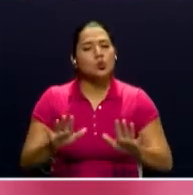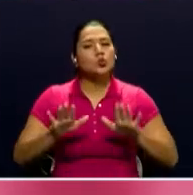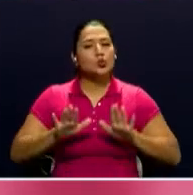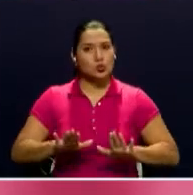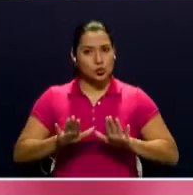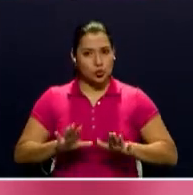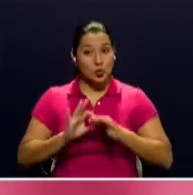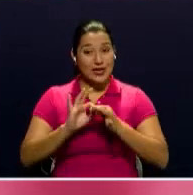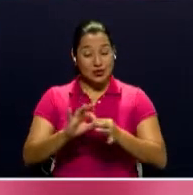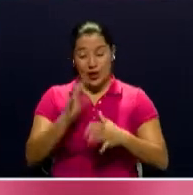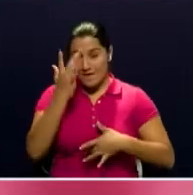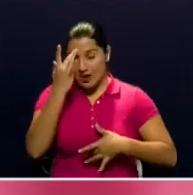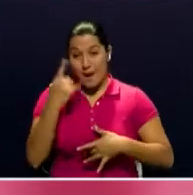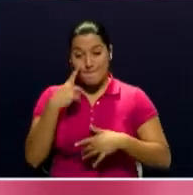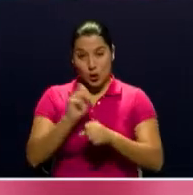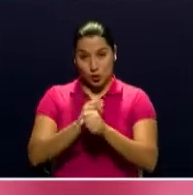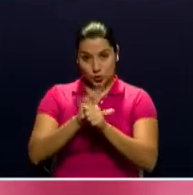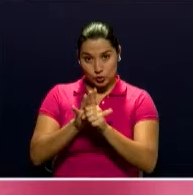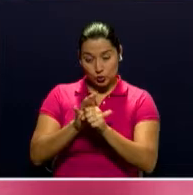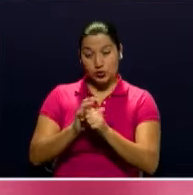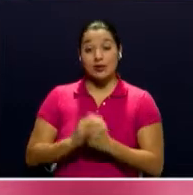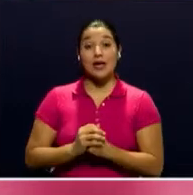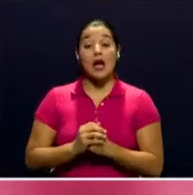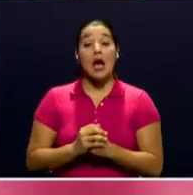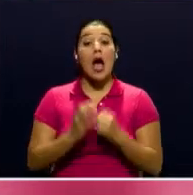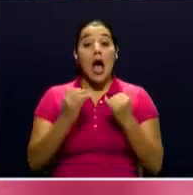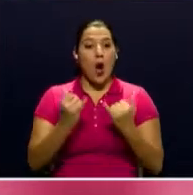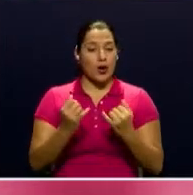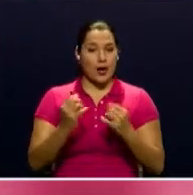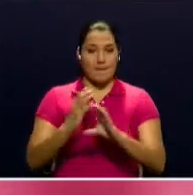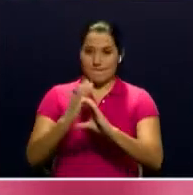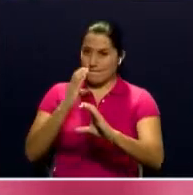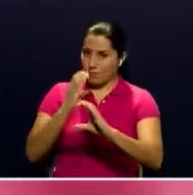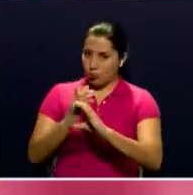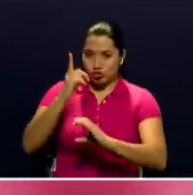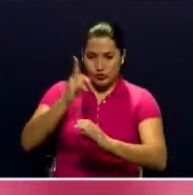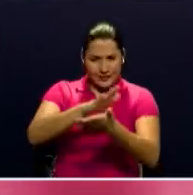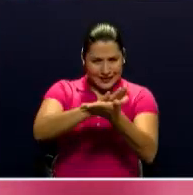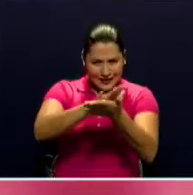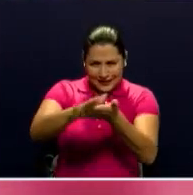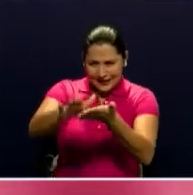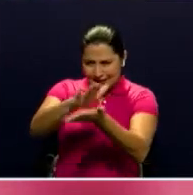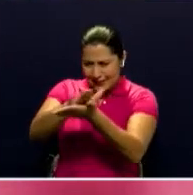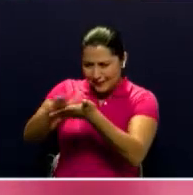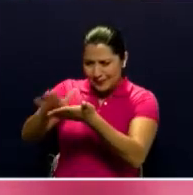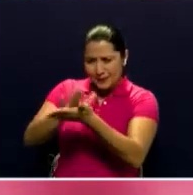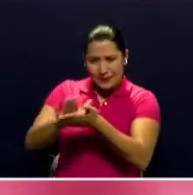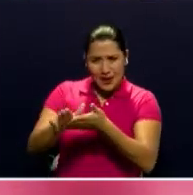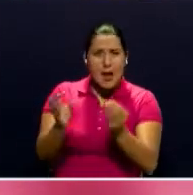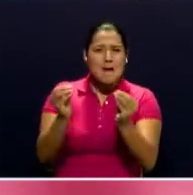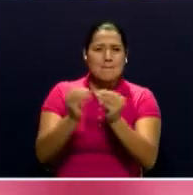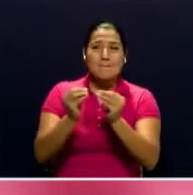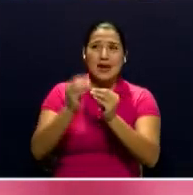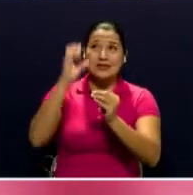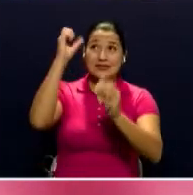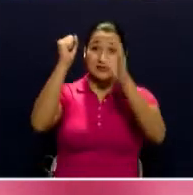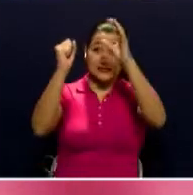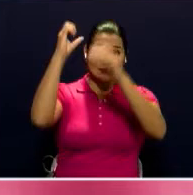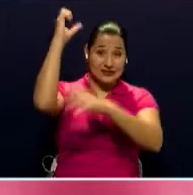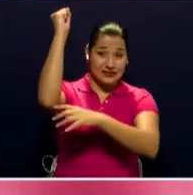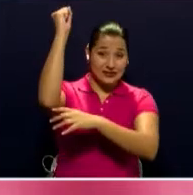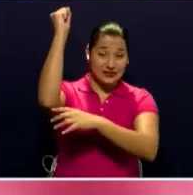contagio del coronavirus. Las unidades deberán ser desinfectadas, limpias, sobre todo los pasamanos, las